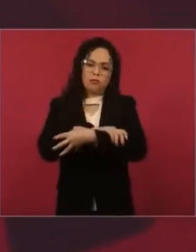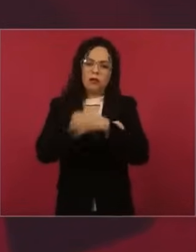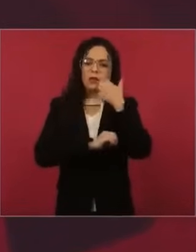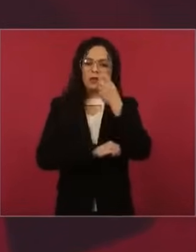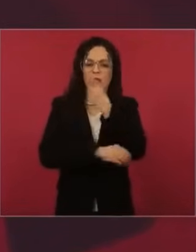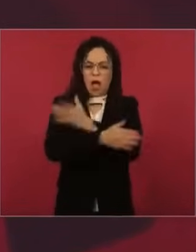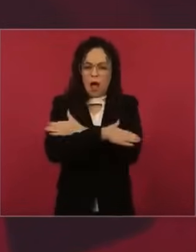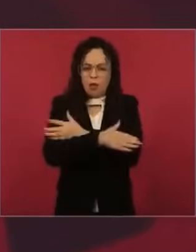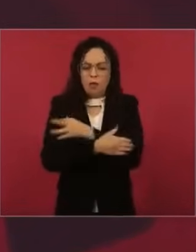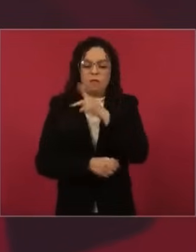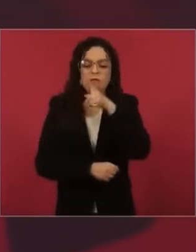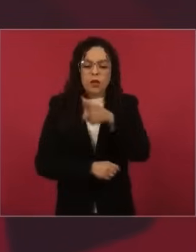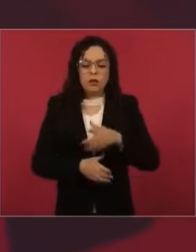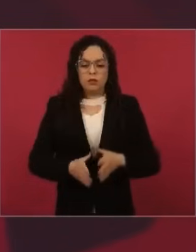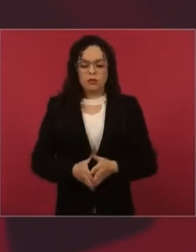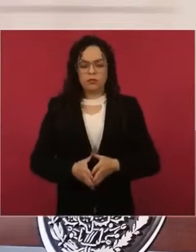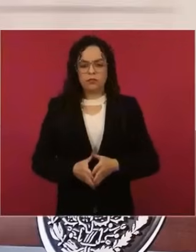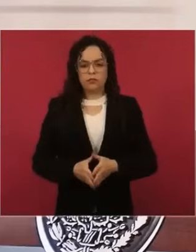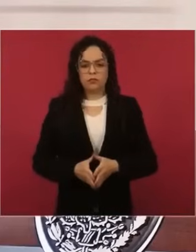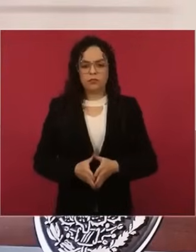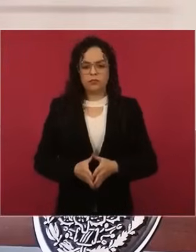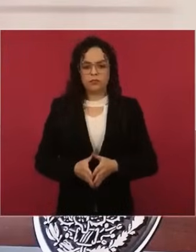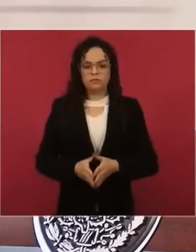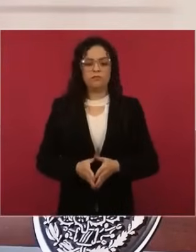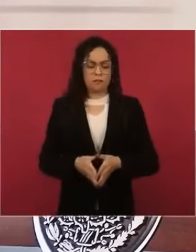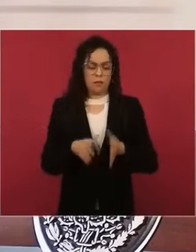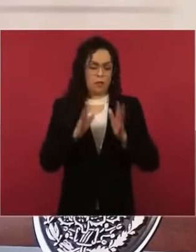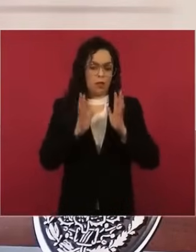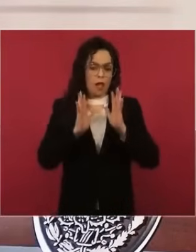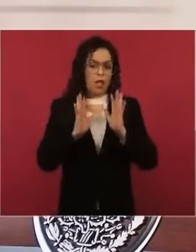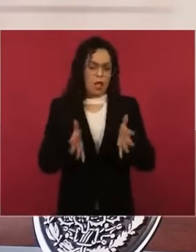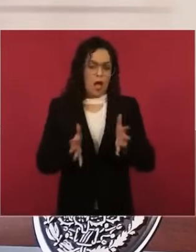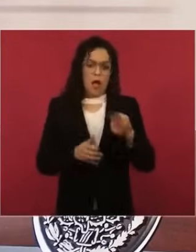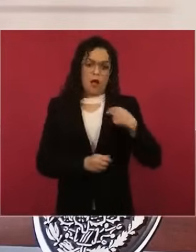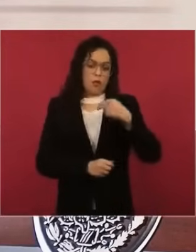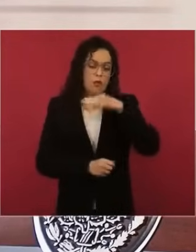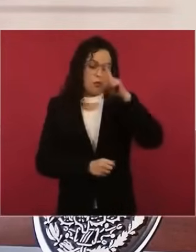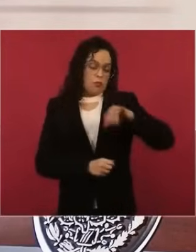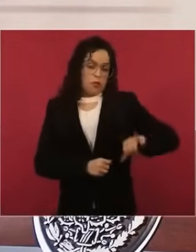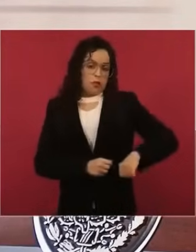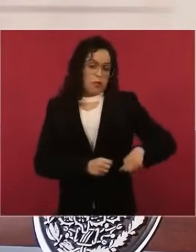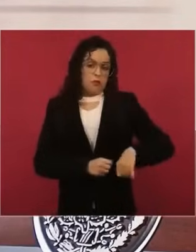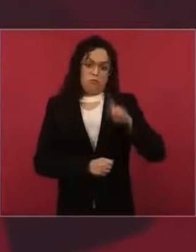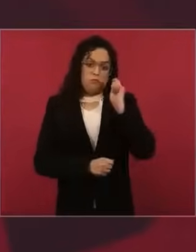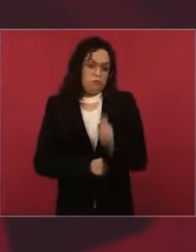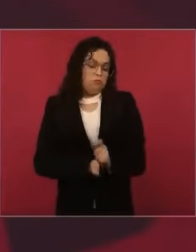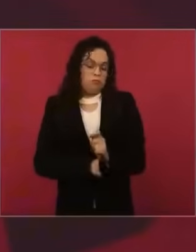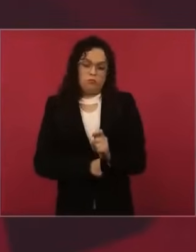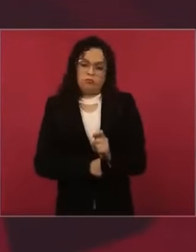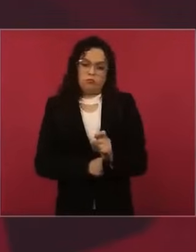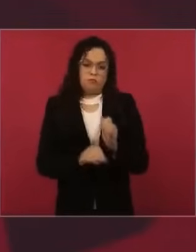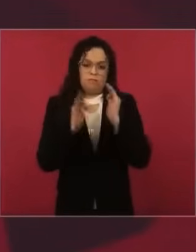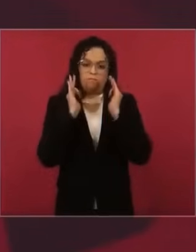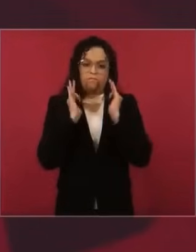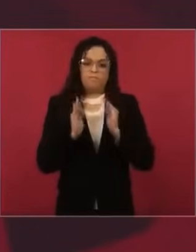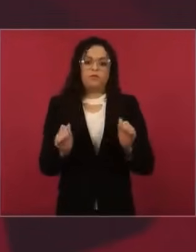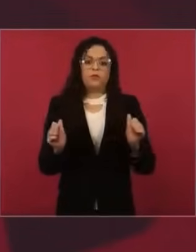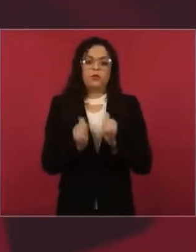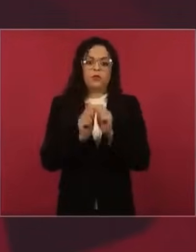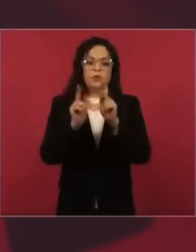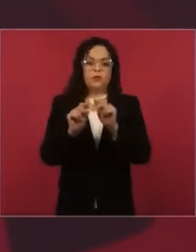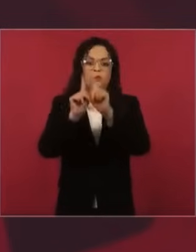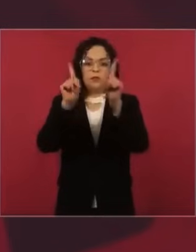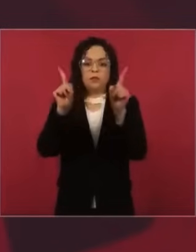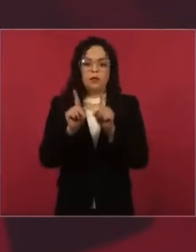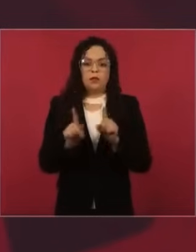sé cómo empezar. Lo primero, si hubiera dictadura, la Sedena no pondría internet para que los reporteros pudieran mandar